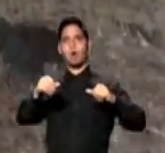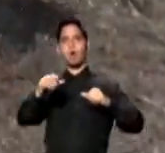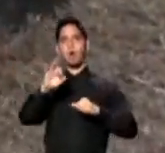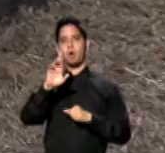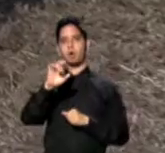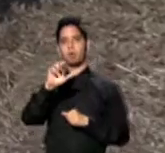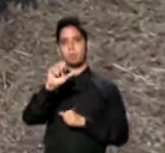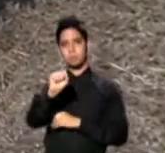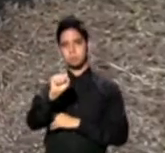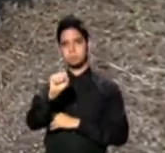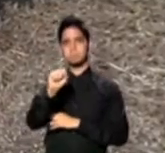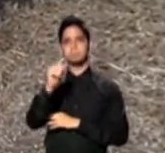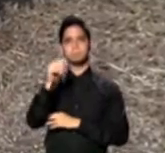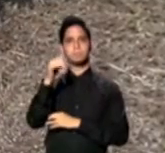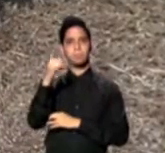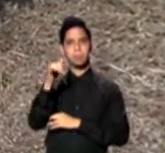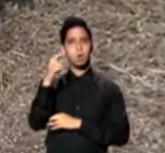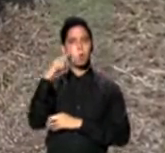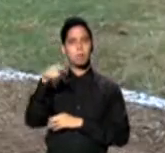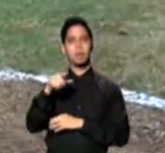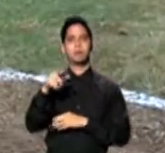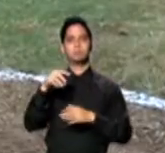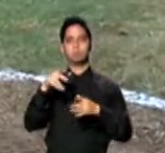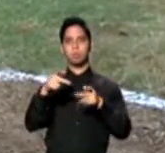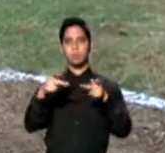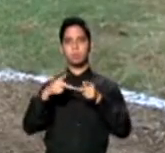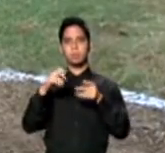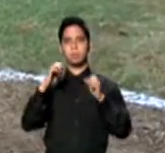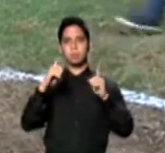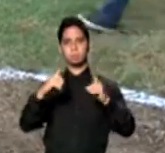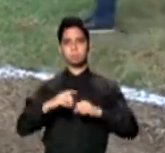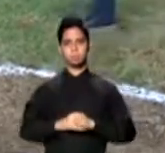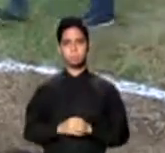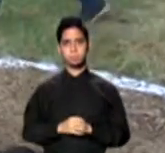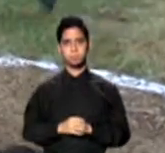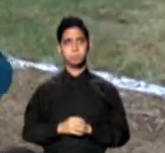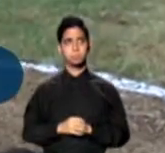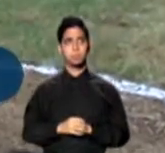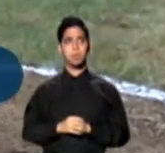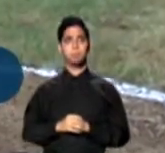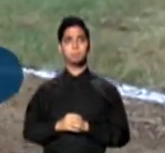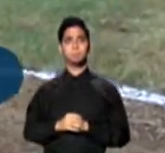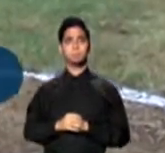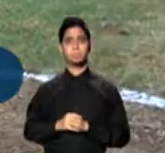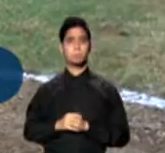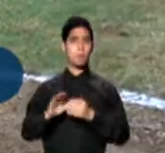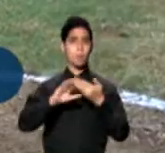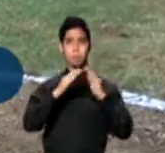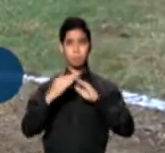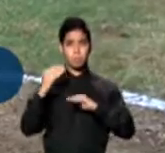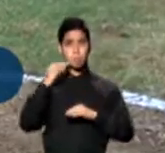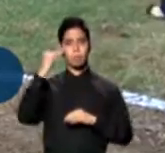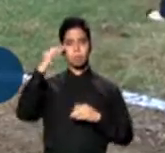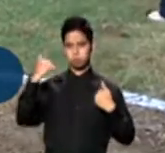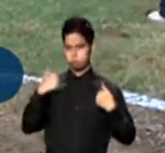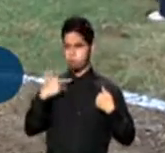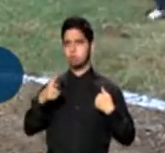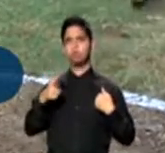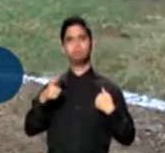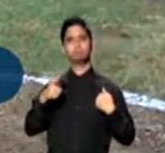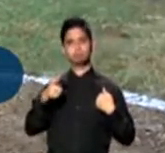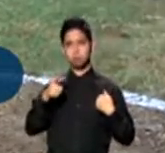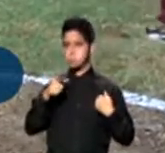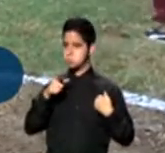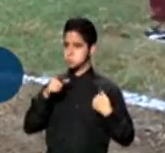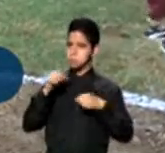de Oportunidades Educativas. El gobierno municipal de Mayagüez va encaminado a un compromiso verdadero con el ambiente, a hacer